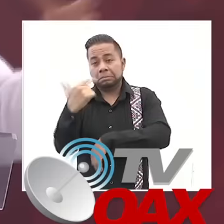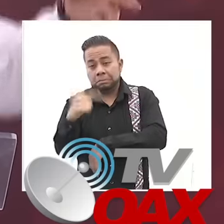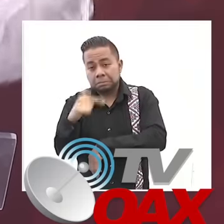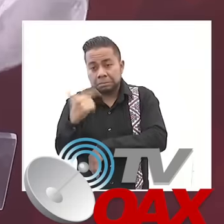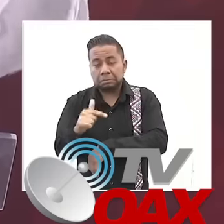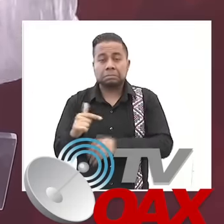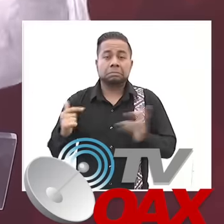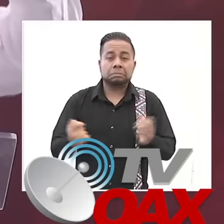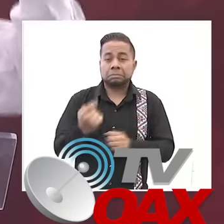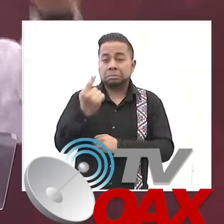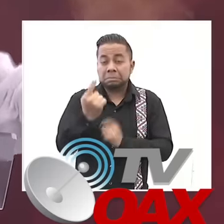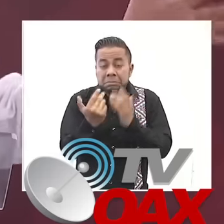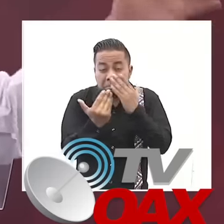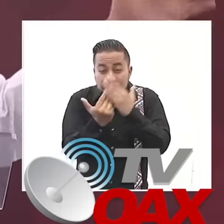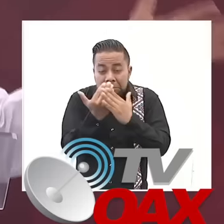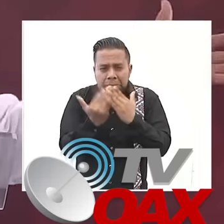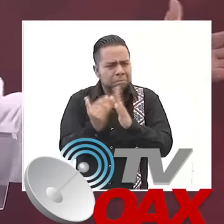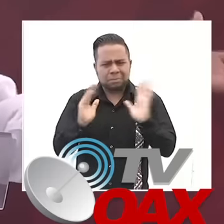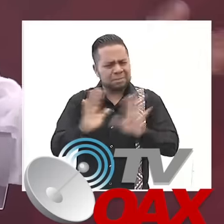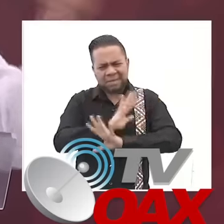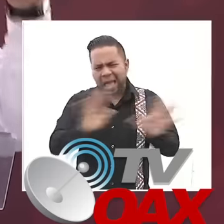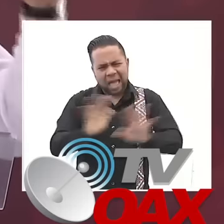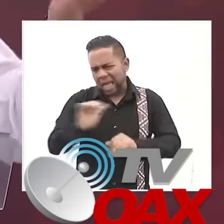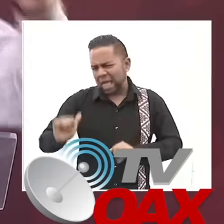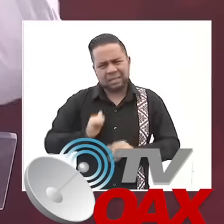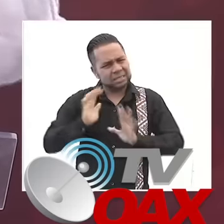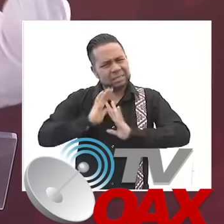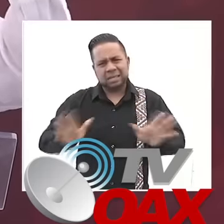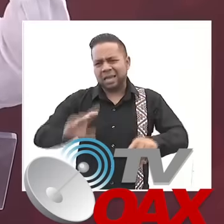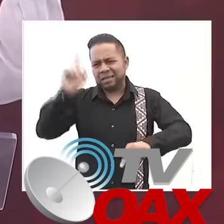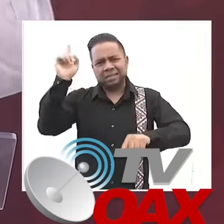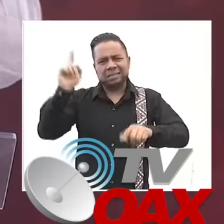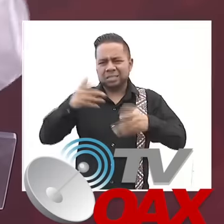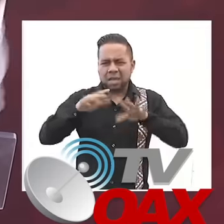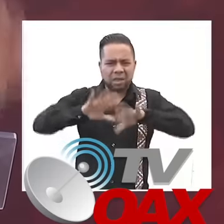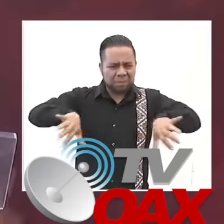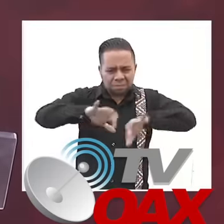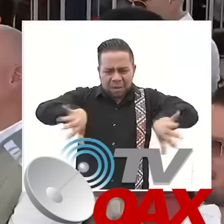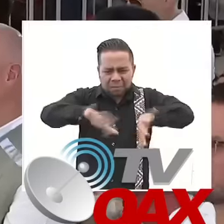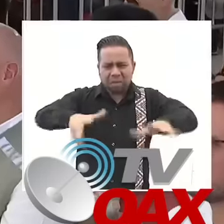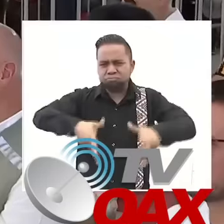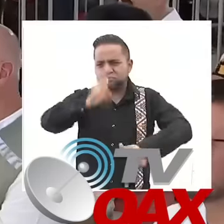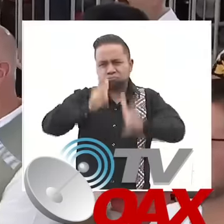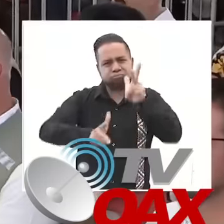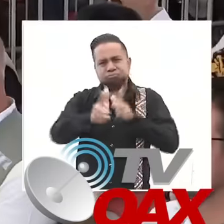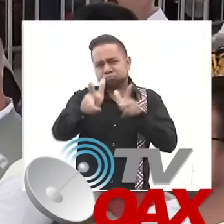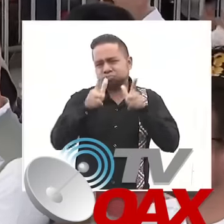o 1 de la mañana. No, de una vez, ya que se quite.